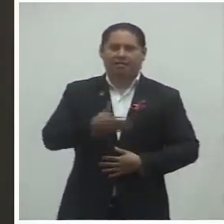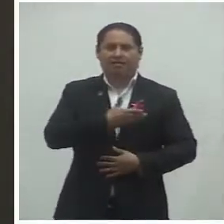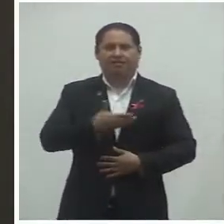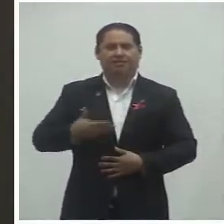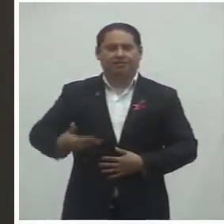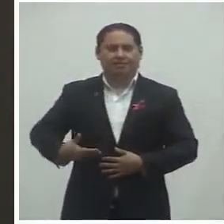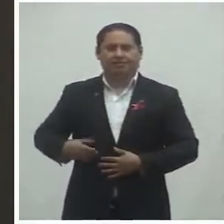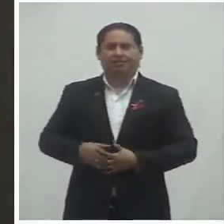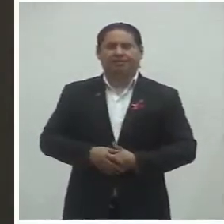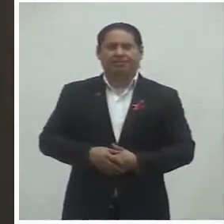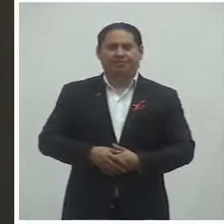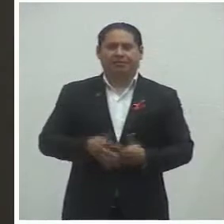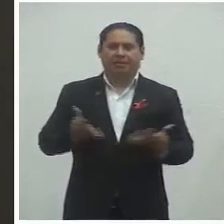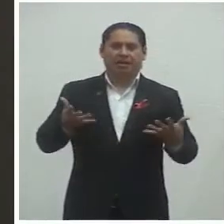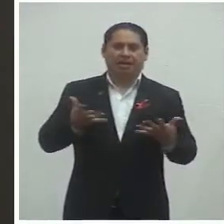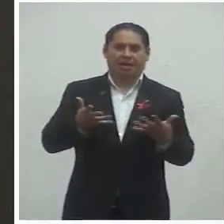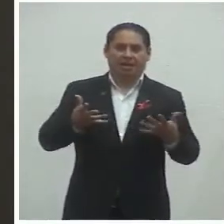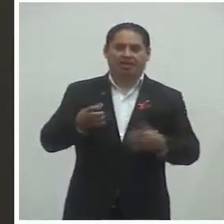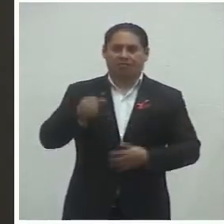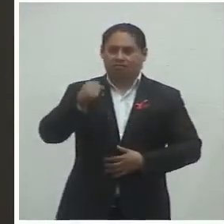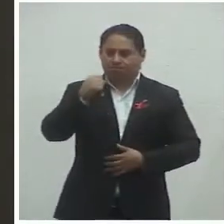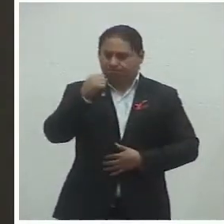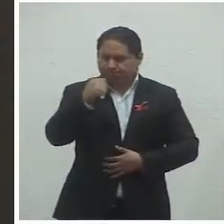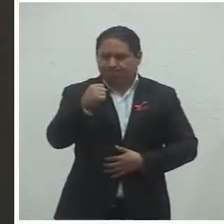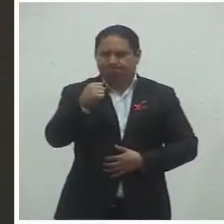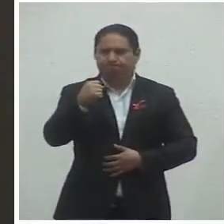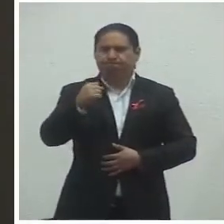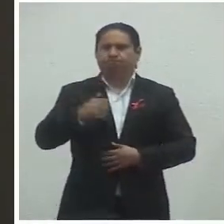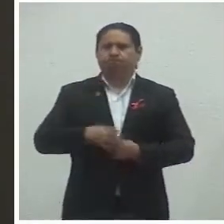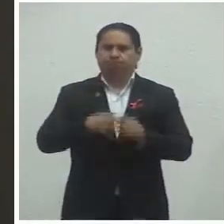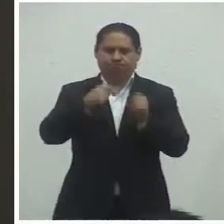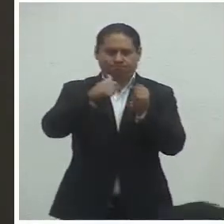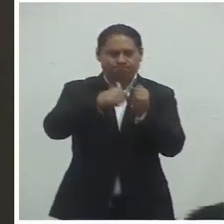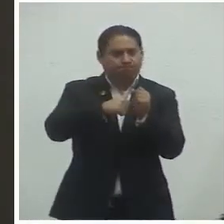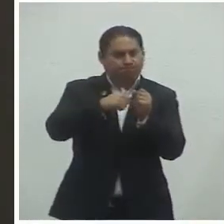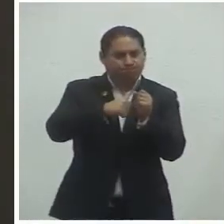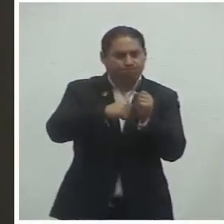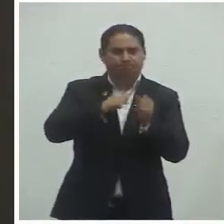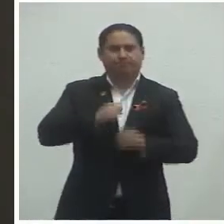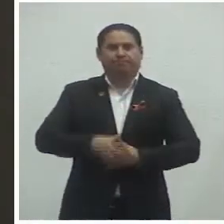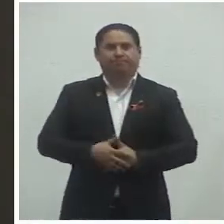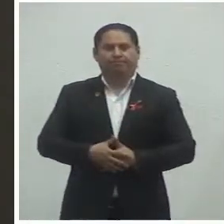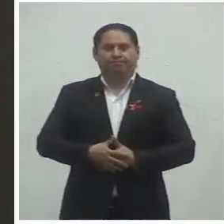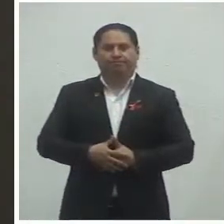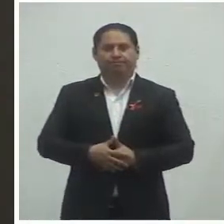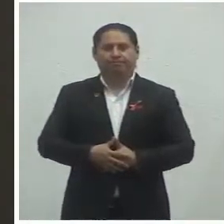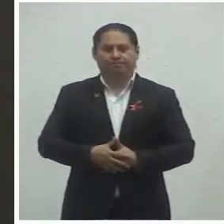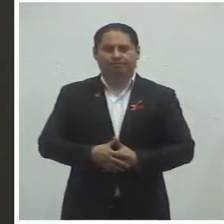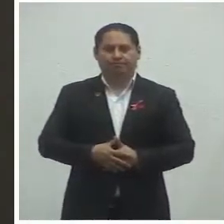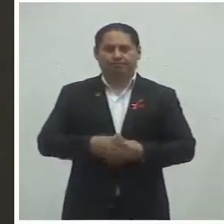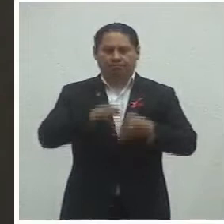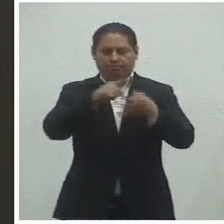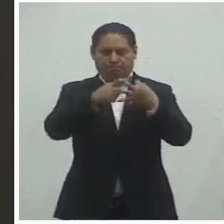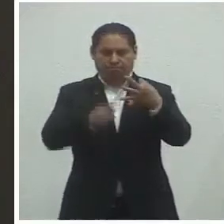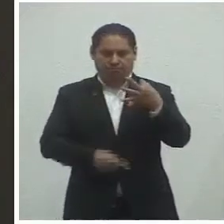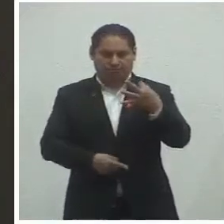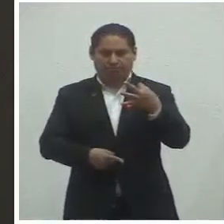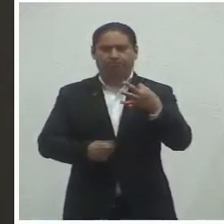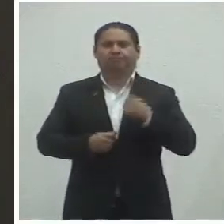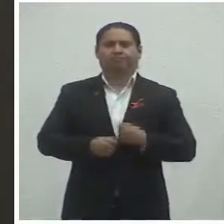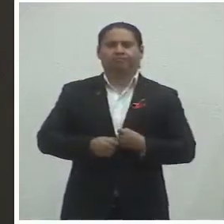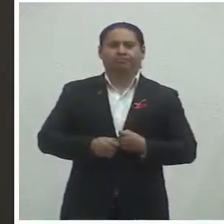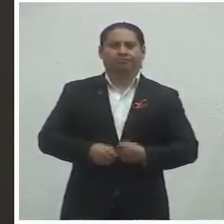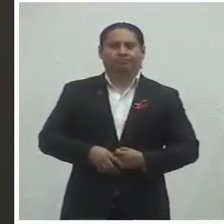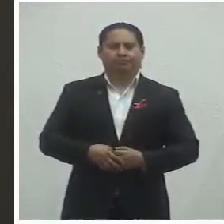presidente ejercía el poder con discrecionalidad. Los poderes legislativo